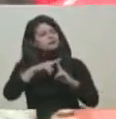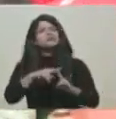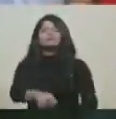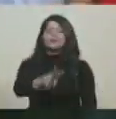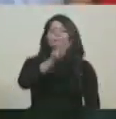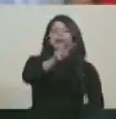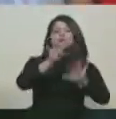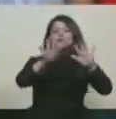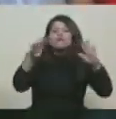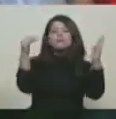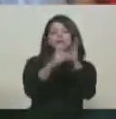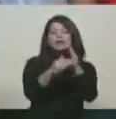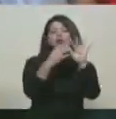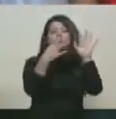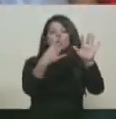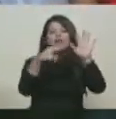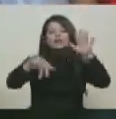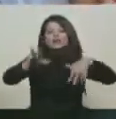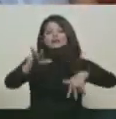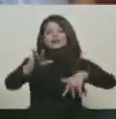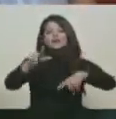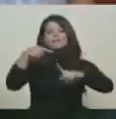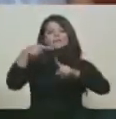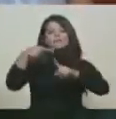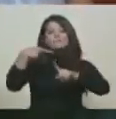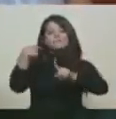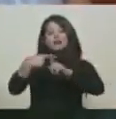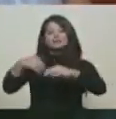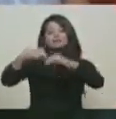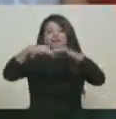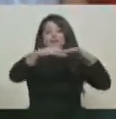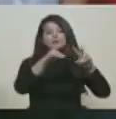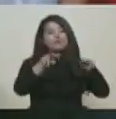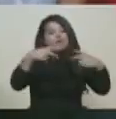29.913 y contando. Y contando.